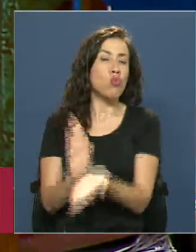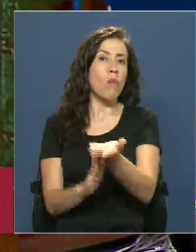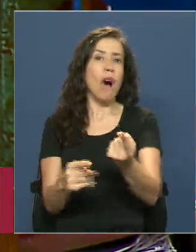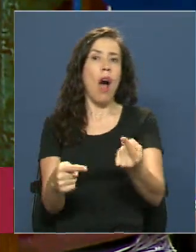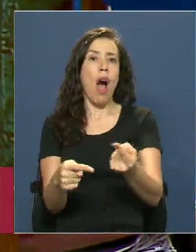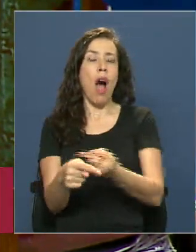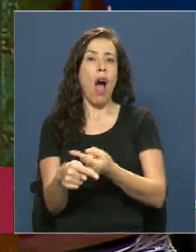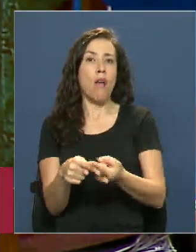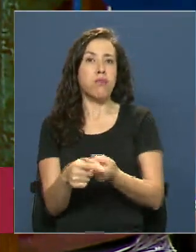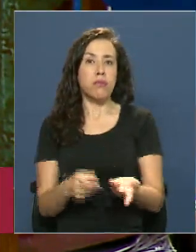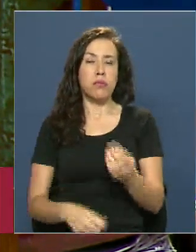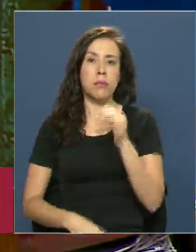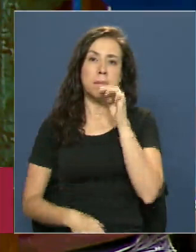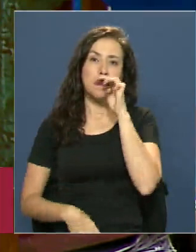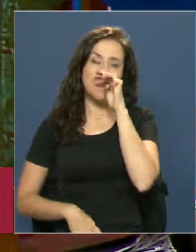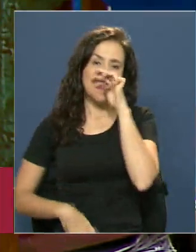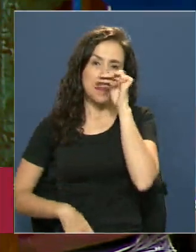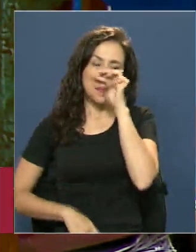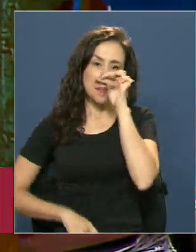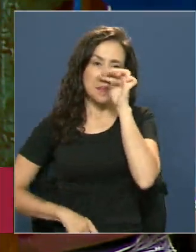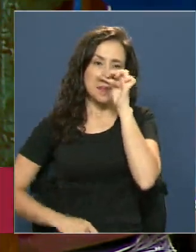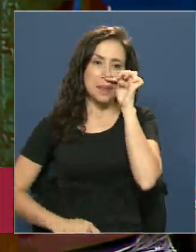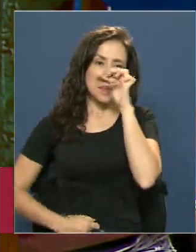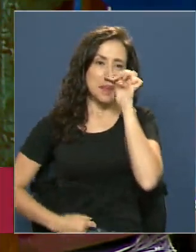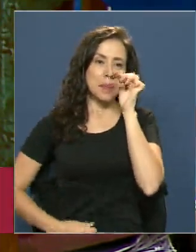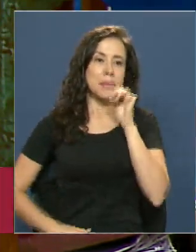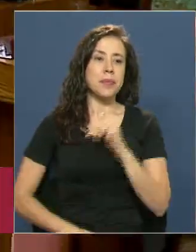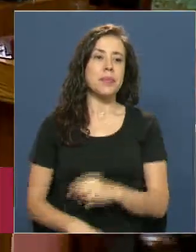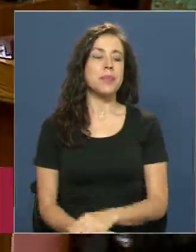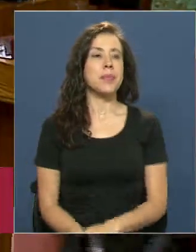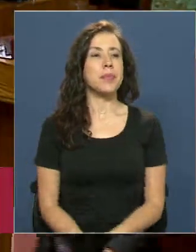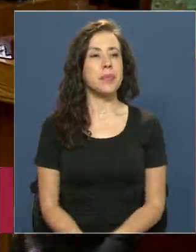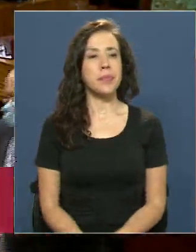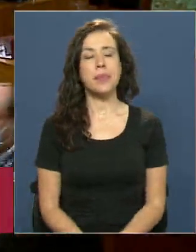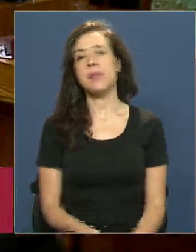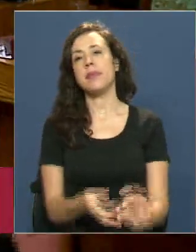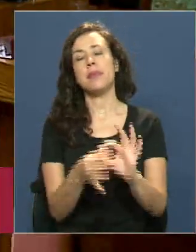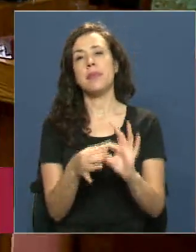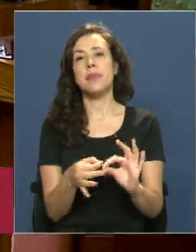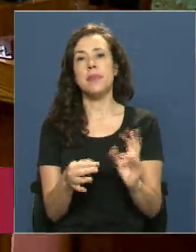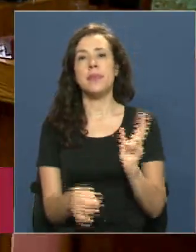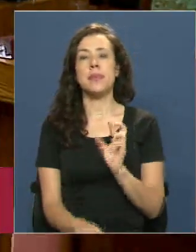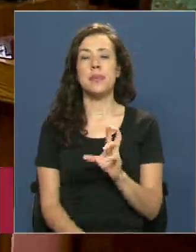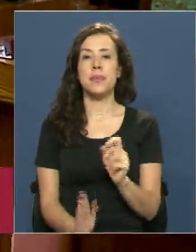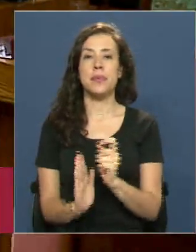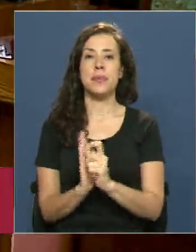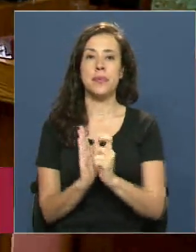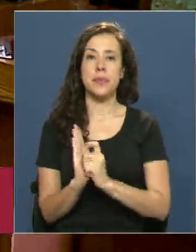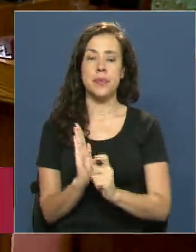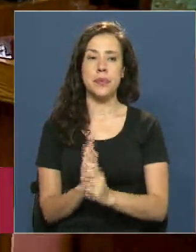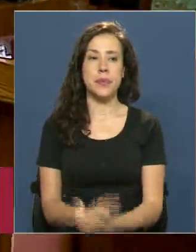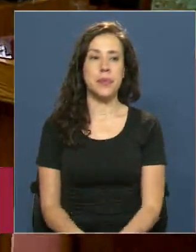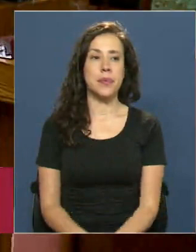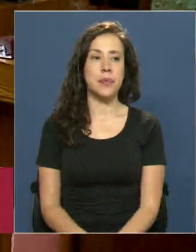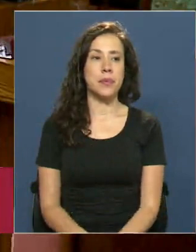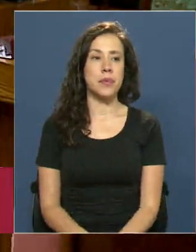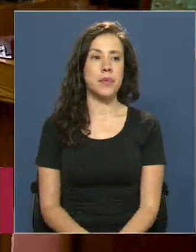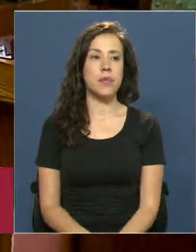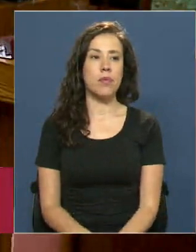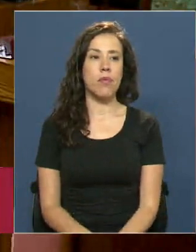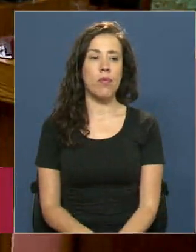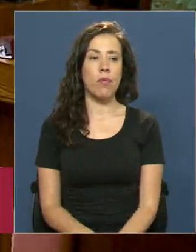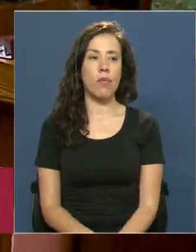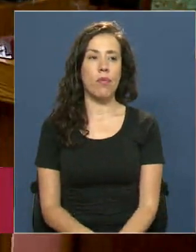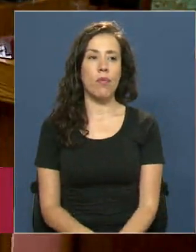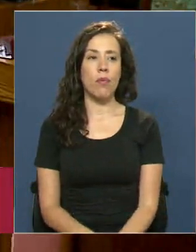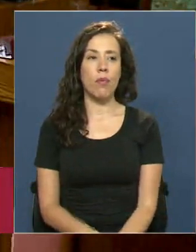las primas de los mismos. Eso es todo, presidente. Muchas gracias, señor prosecretario. ¿Hay alguien inscrito? ¿La